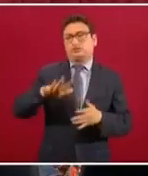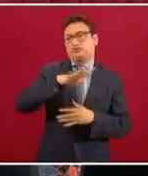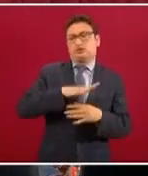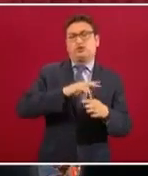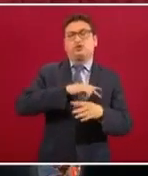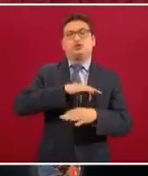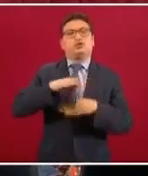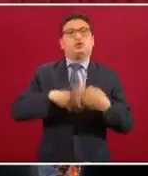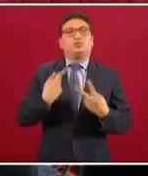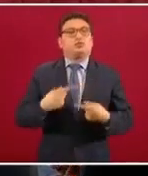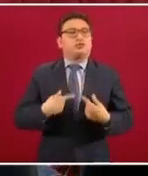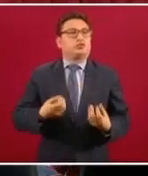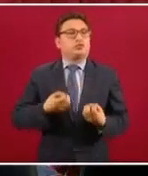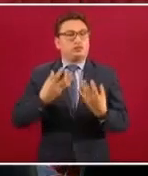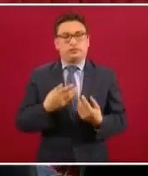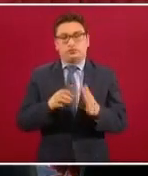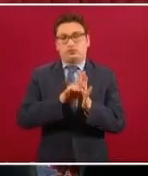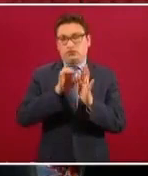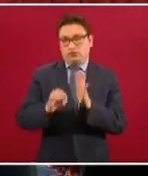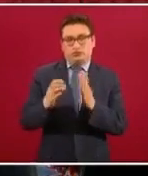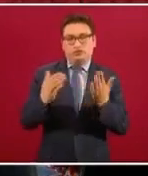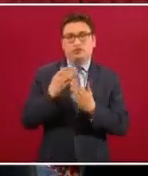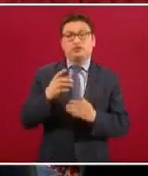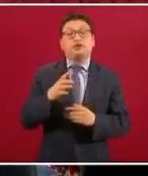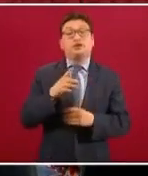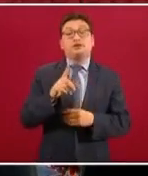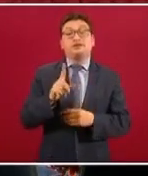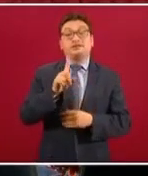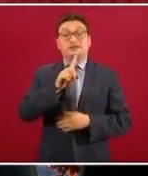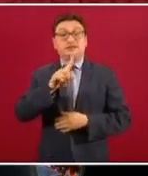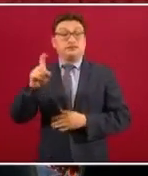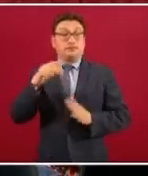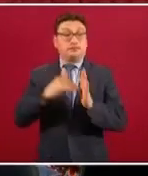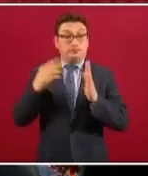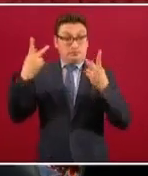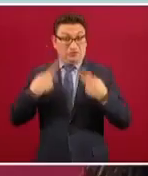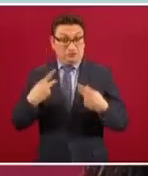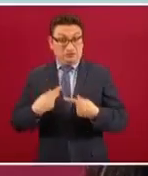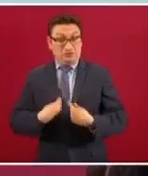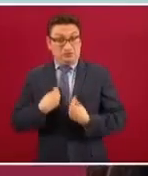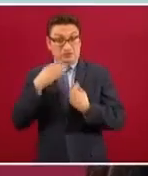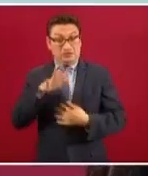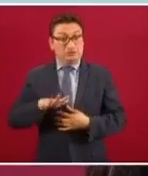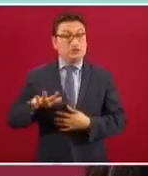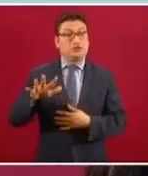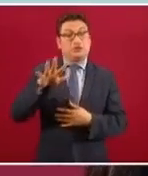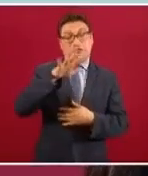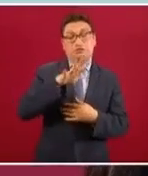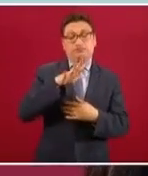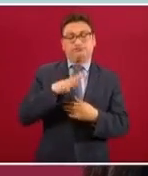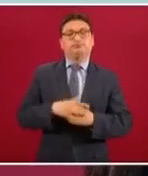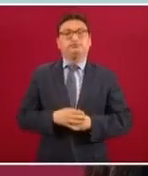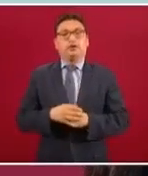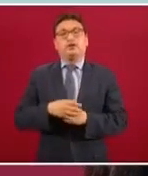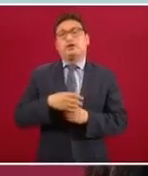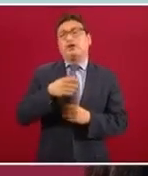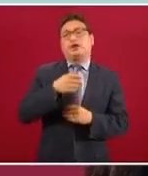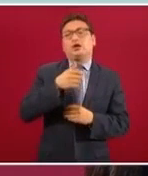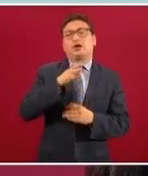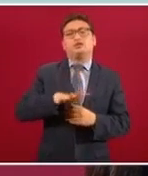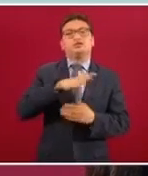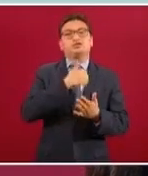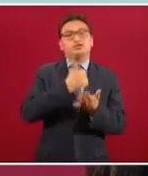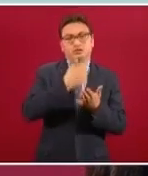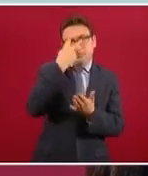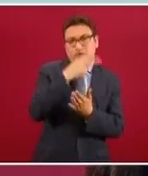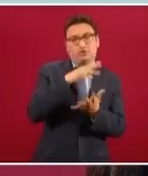población, es decir, los casos por cada 100,000 habitantes, que es la tasa de incidencia acumulada, vemos que la Ciudad de México